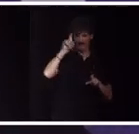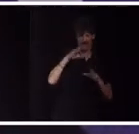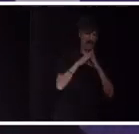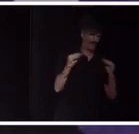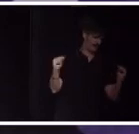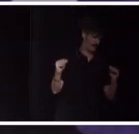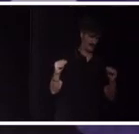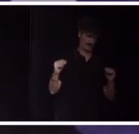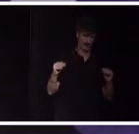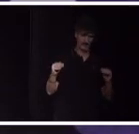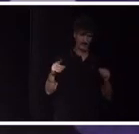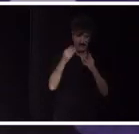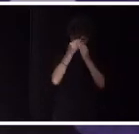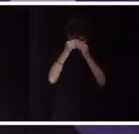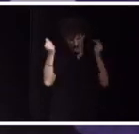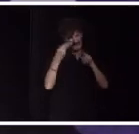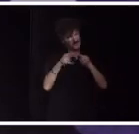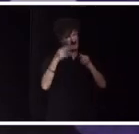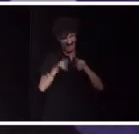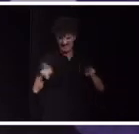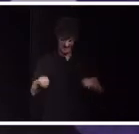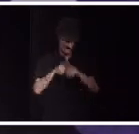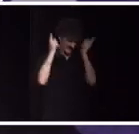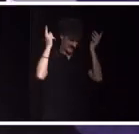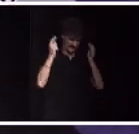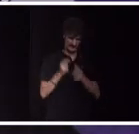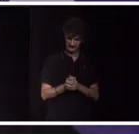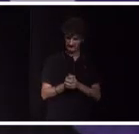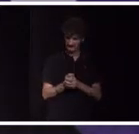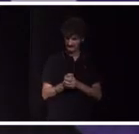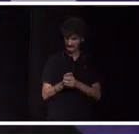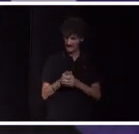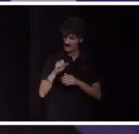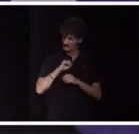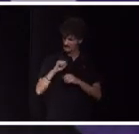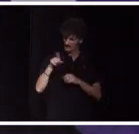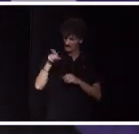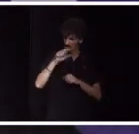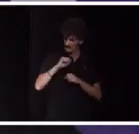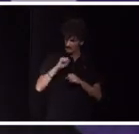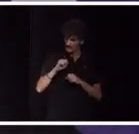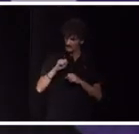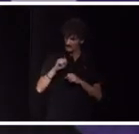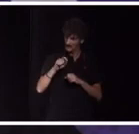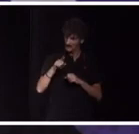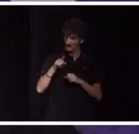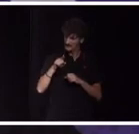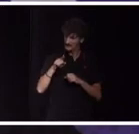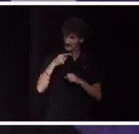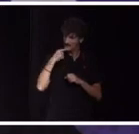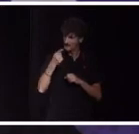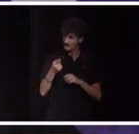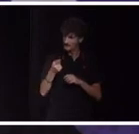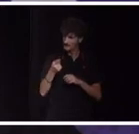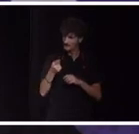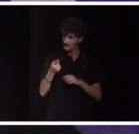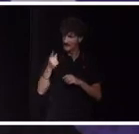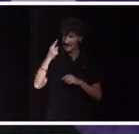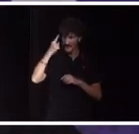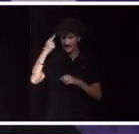universidad y olvídate de tu gente. Y lo que les jode, en el fondo, de